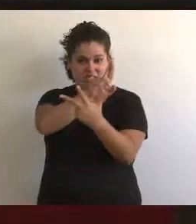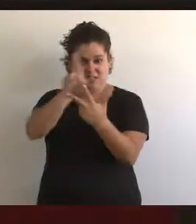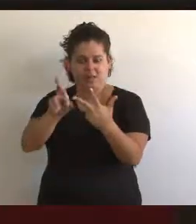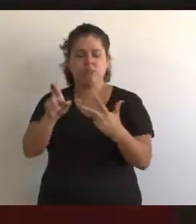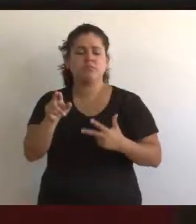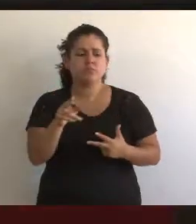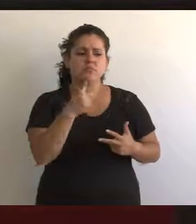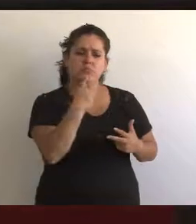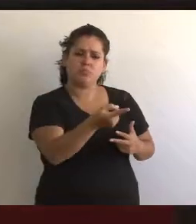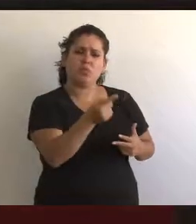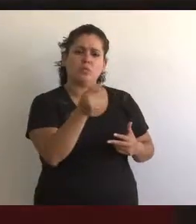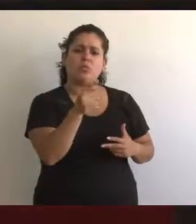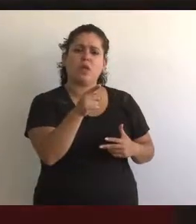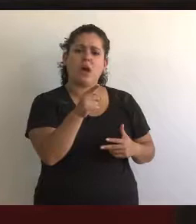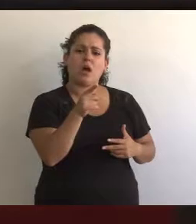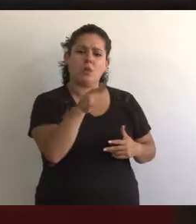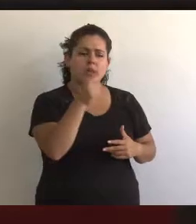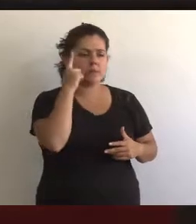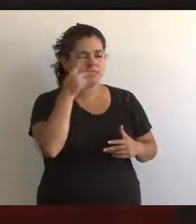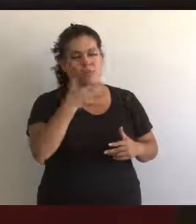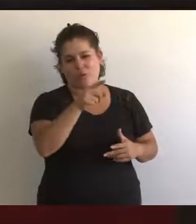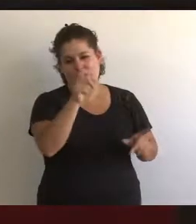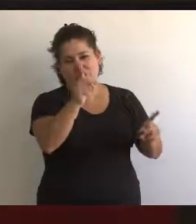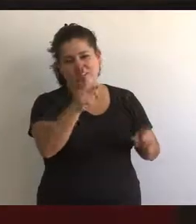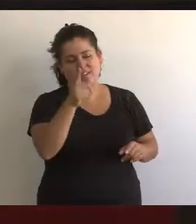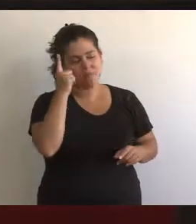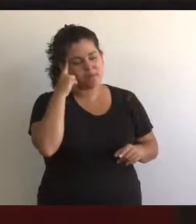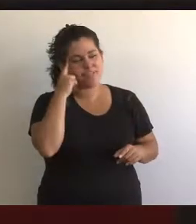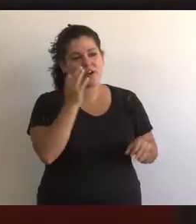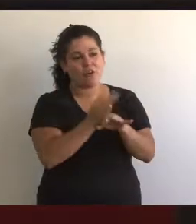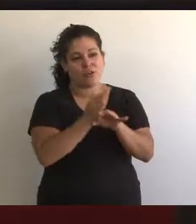usted debe coincidir como docente que con la educación todo se puede.